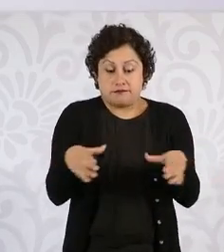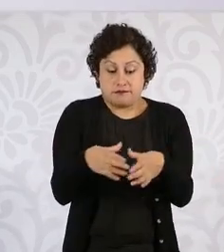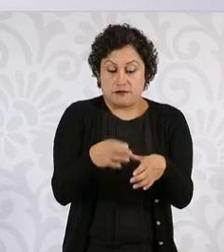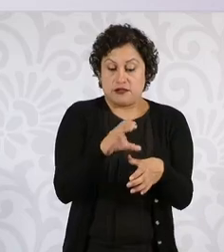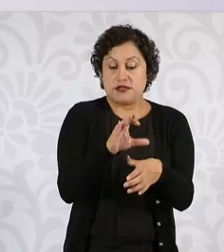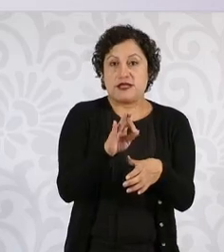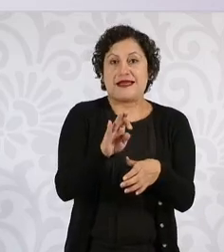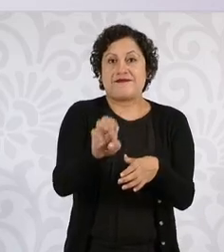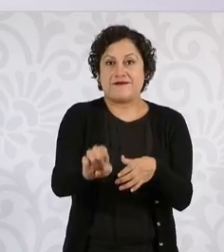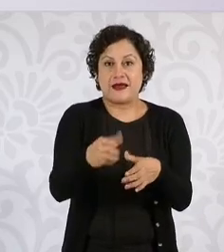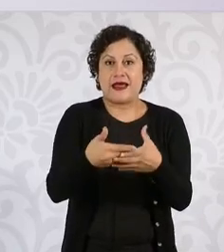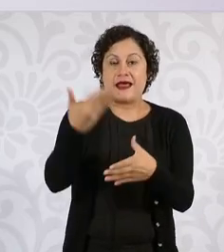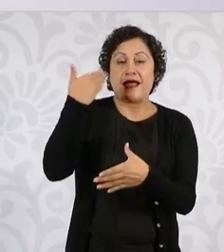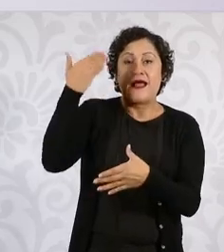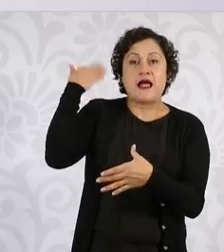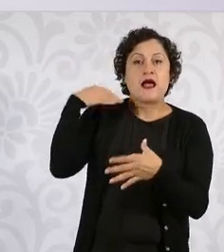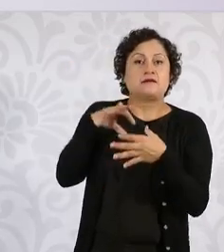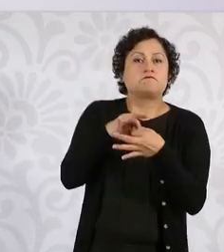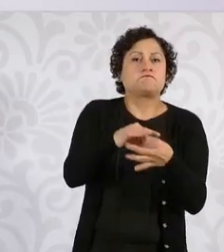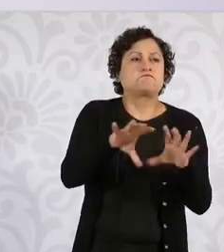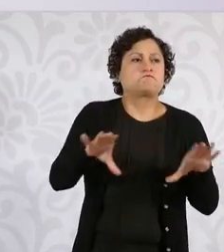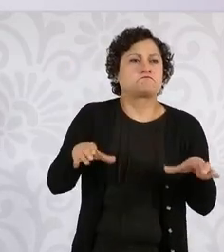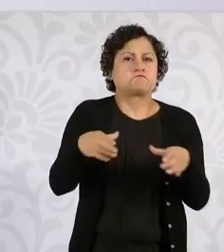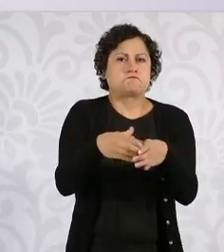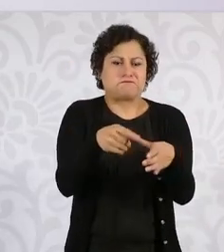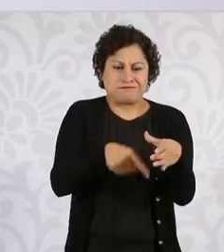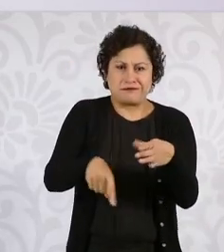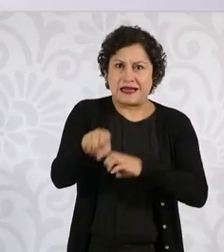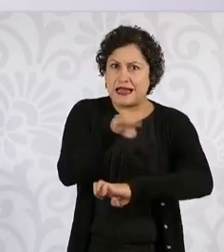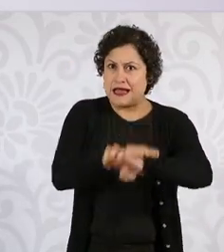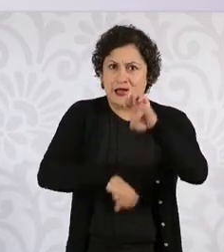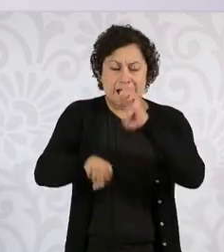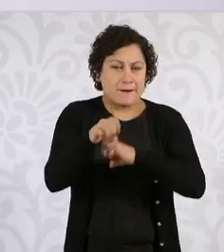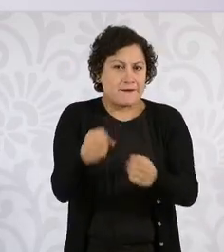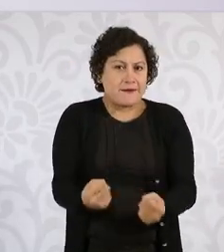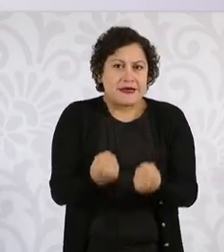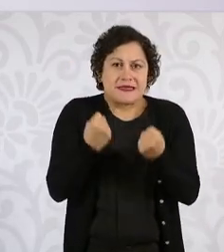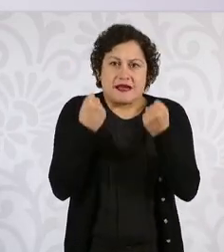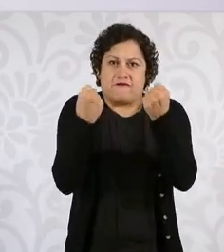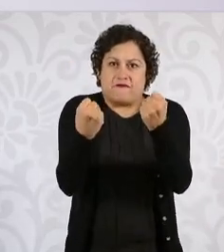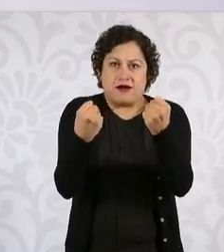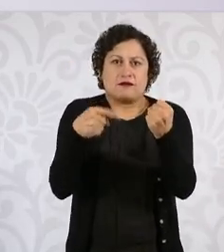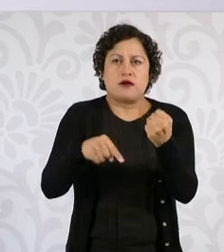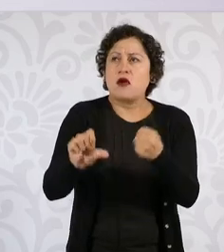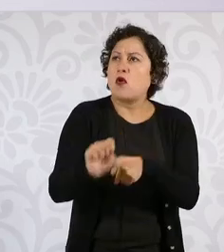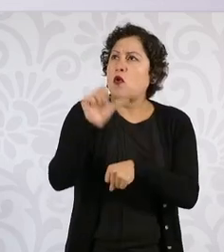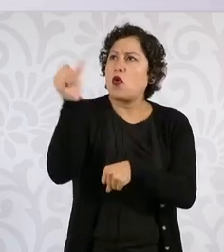con su generación, su transmisión, como cualquier empresa eléctrica del mundo,